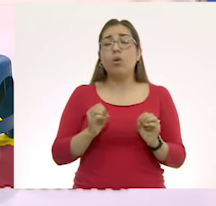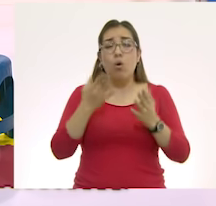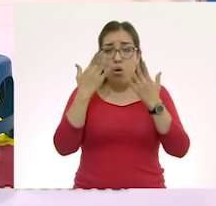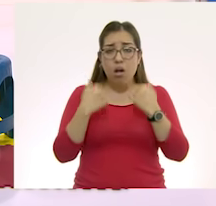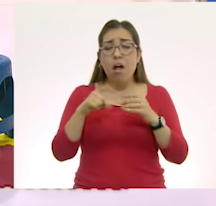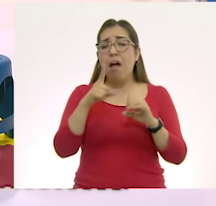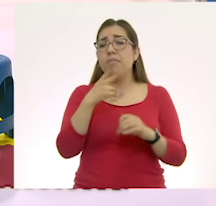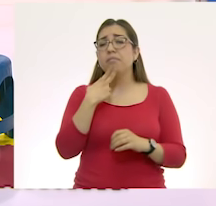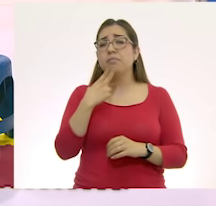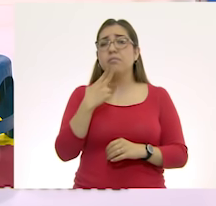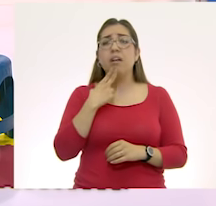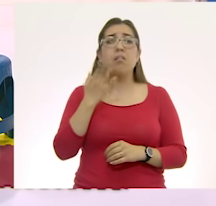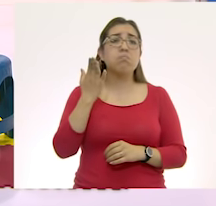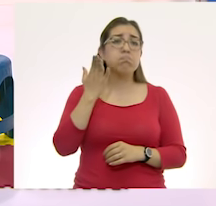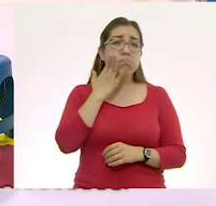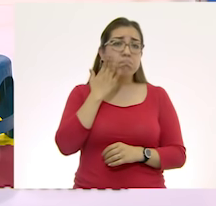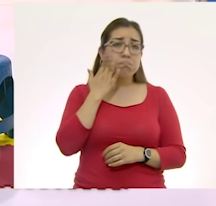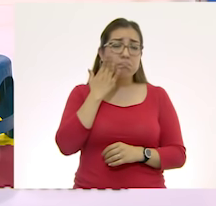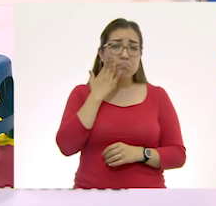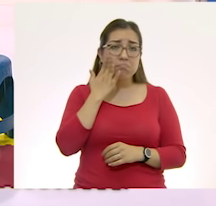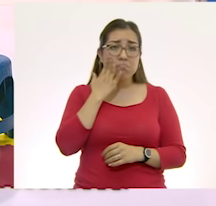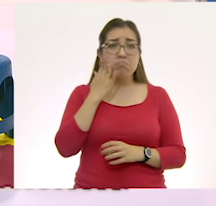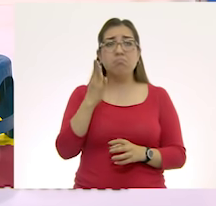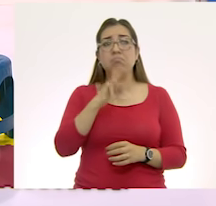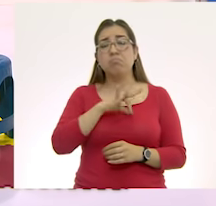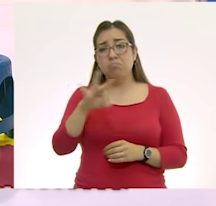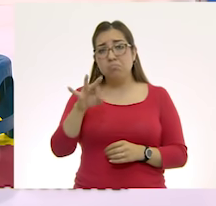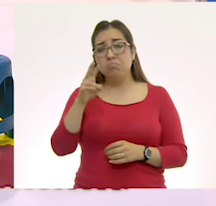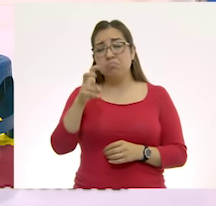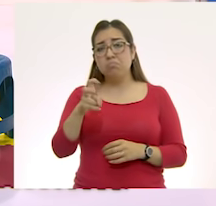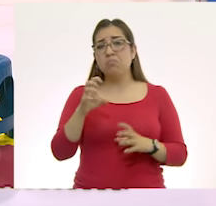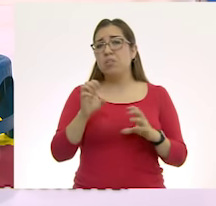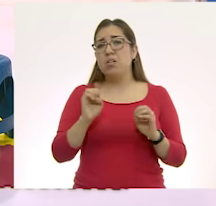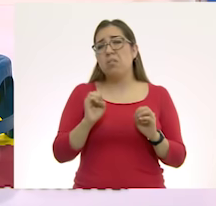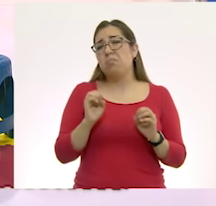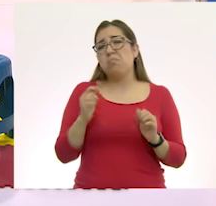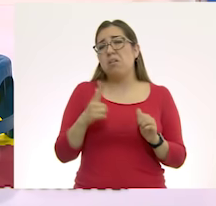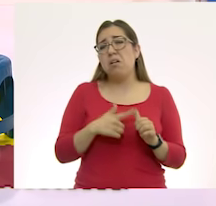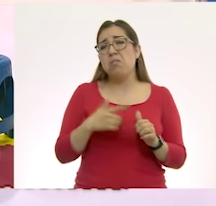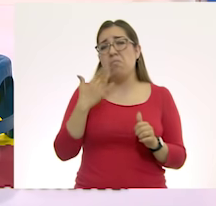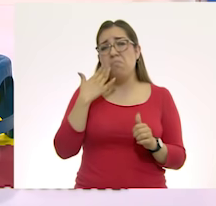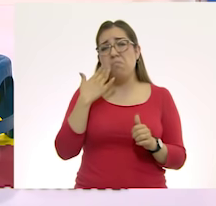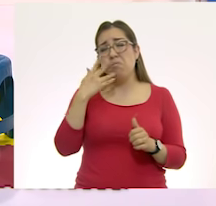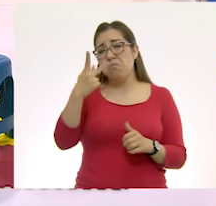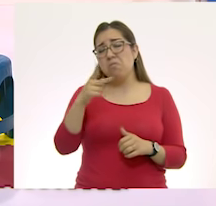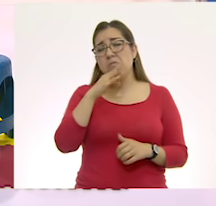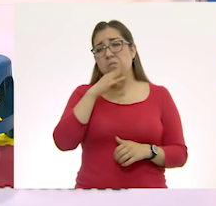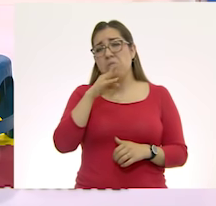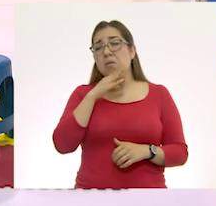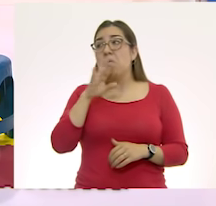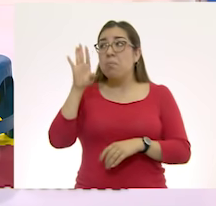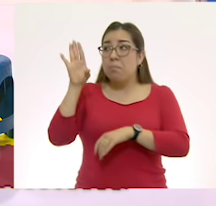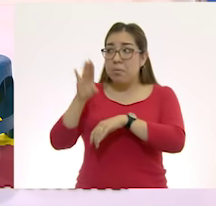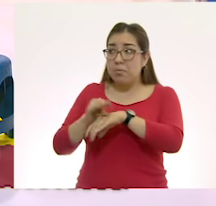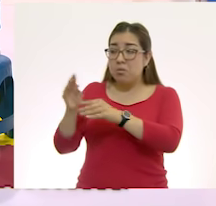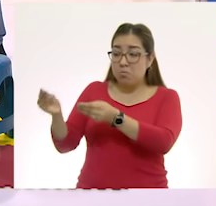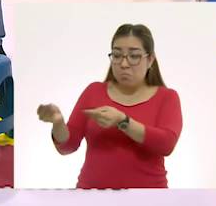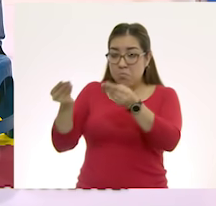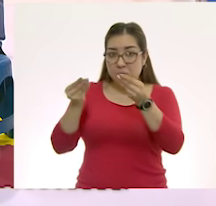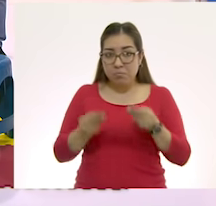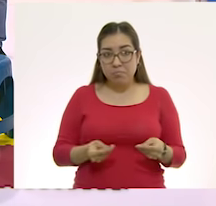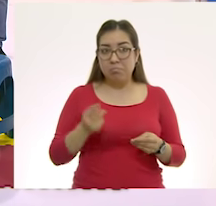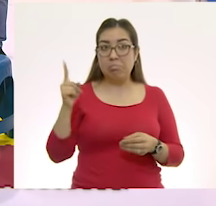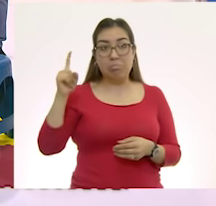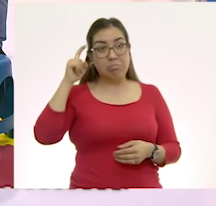servilleta. Inclusive puede ser una servilletita, puede ser un trapito ahí de mamá y agárrenlo ahí del... Sí. Pídanle permiso, eso sí, a su mamá y no se